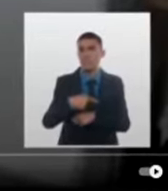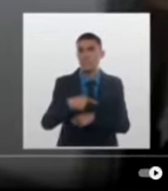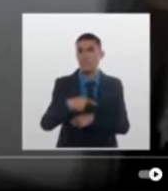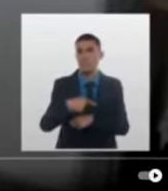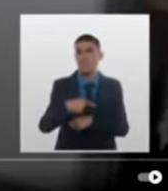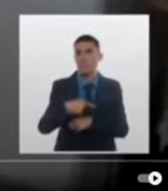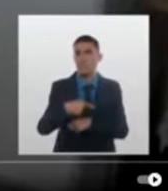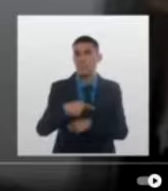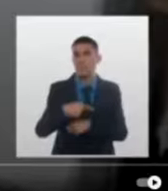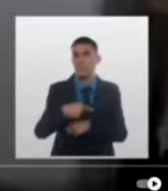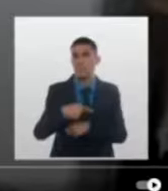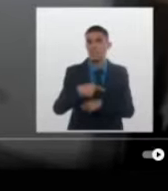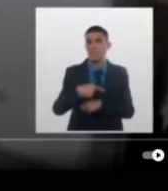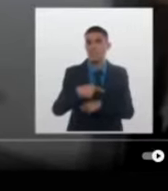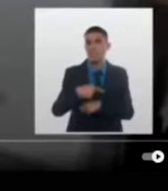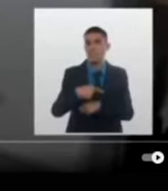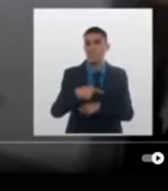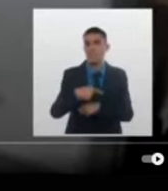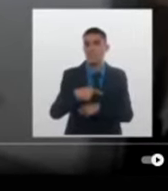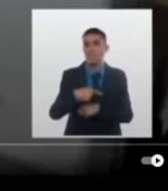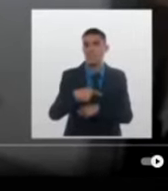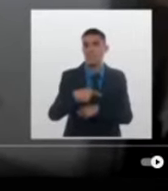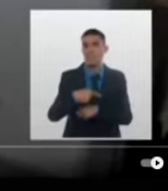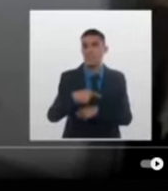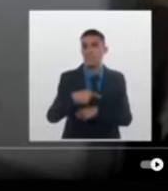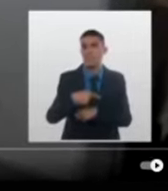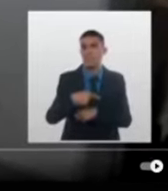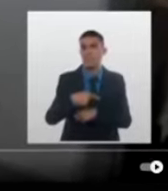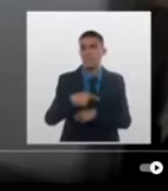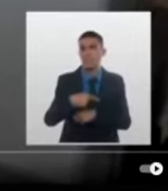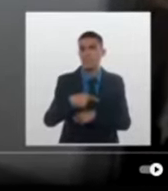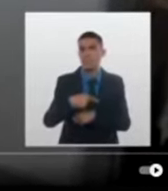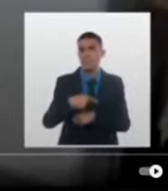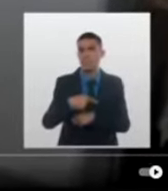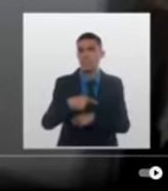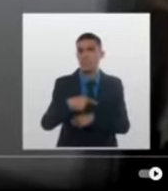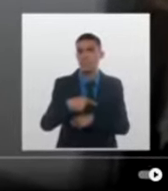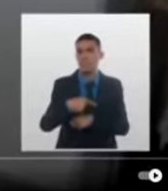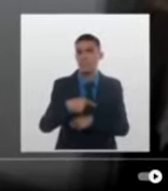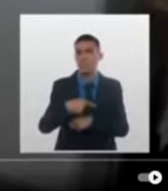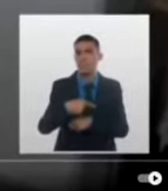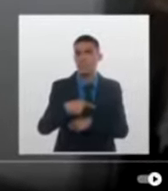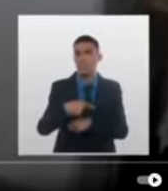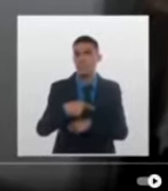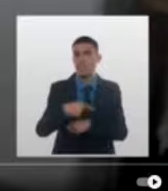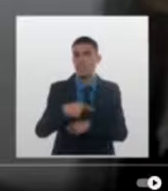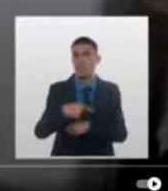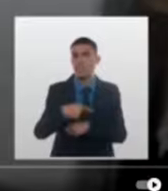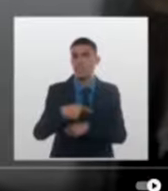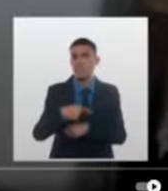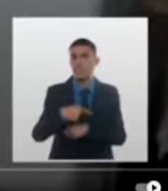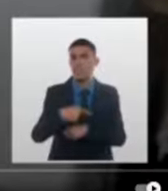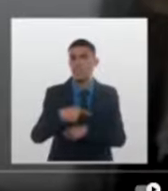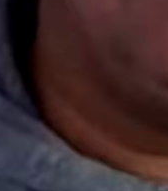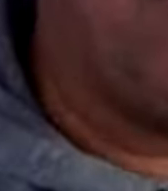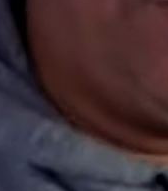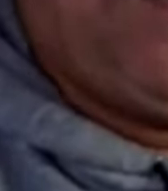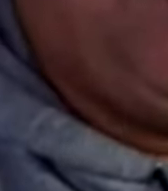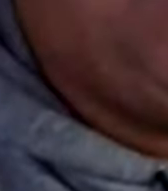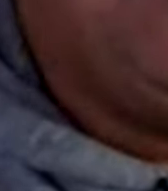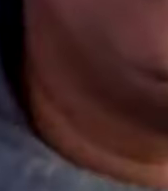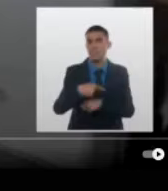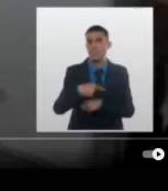cayendo a pedazos porque Dios es muy grande. El único camión que funciona es el complejo lácteo de La Habana. Que, bueno, un complejo lácteo donde tampoco hay lácteo.